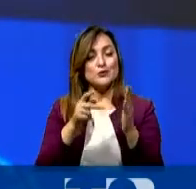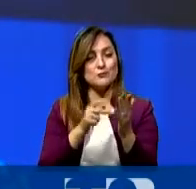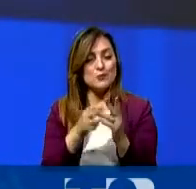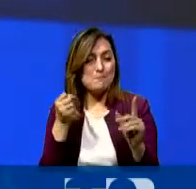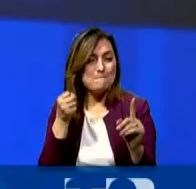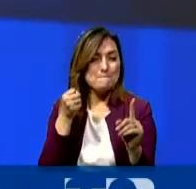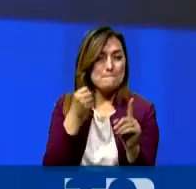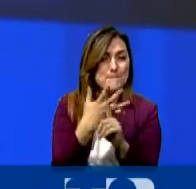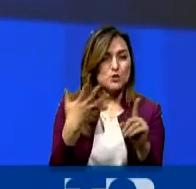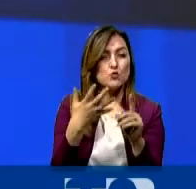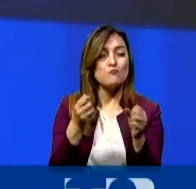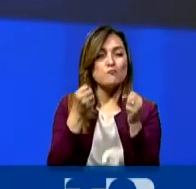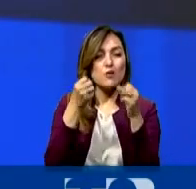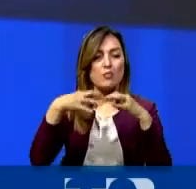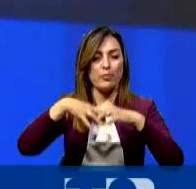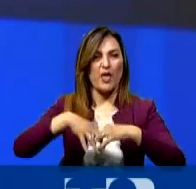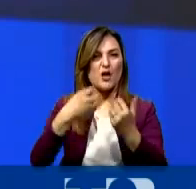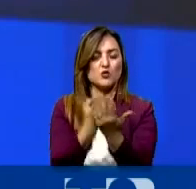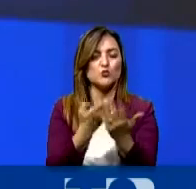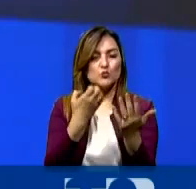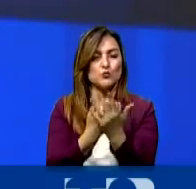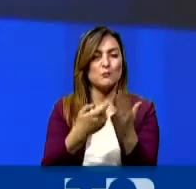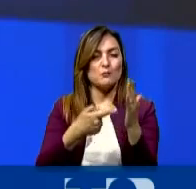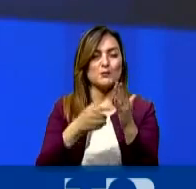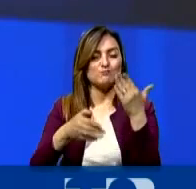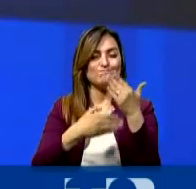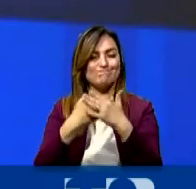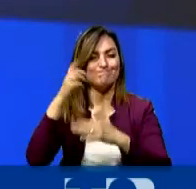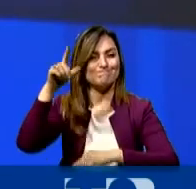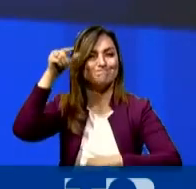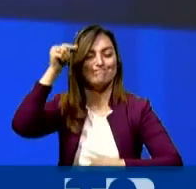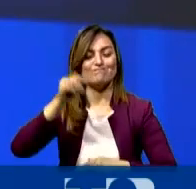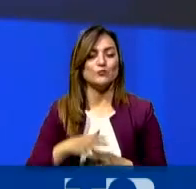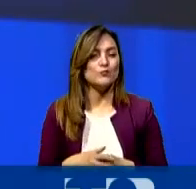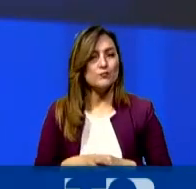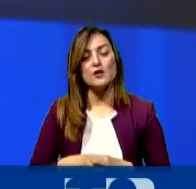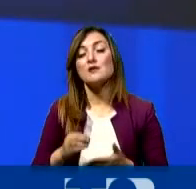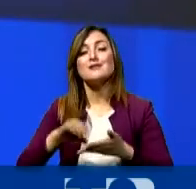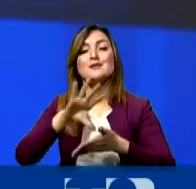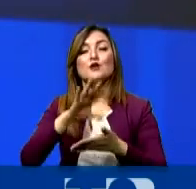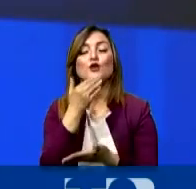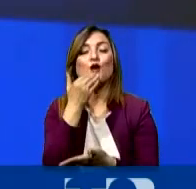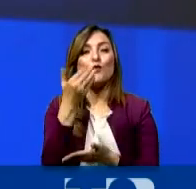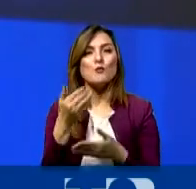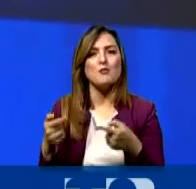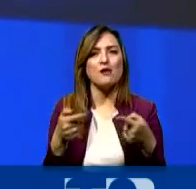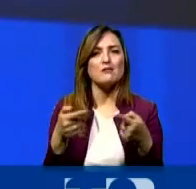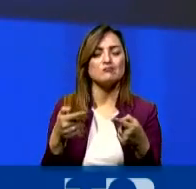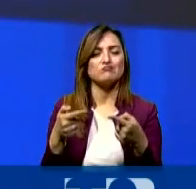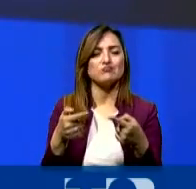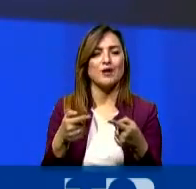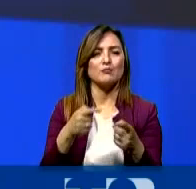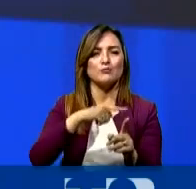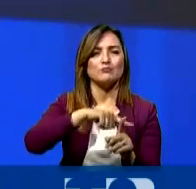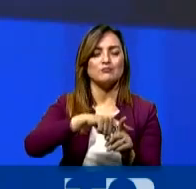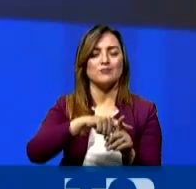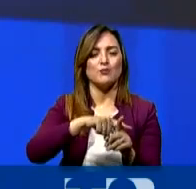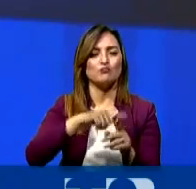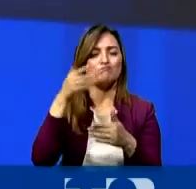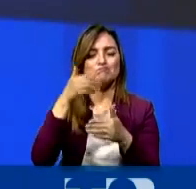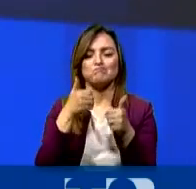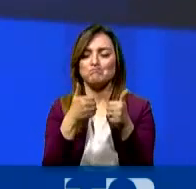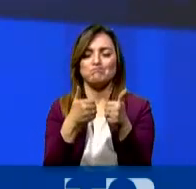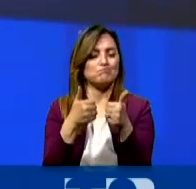la debilidad institucional no puede pasar por el hecho de que la asamblea entre un estado de agitación eso no conviene a la estabilidad política del ecuador